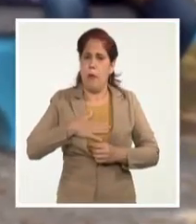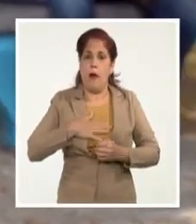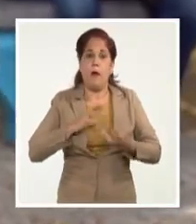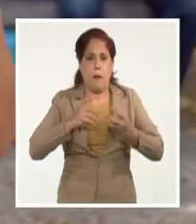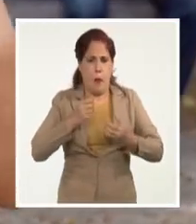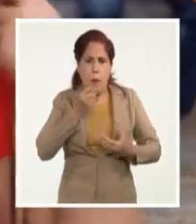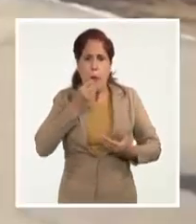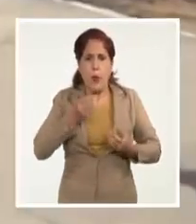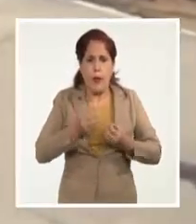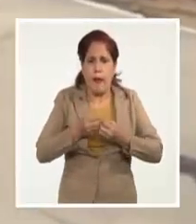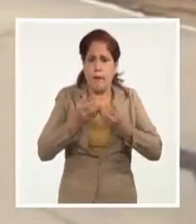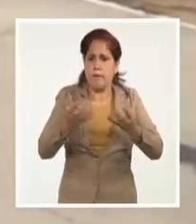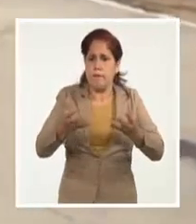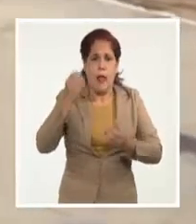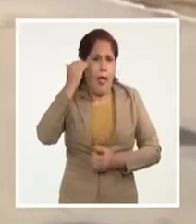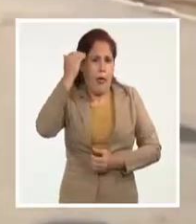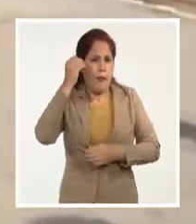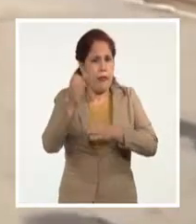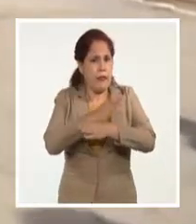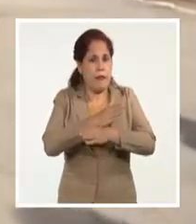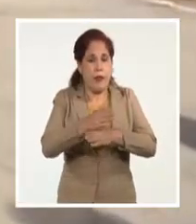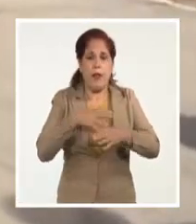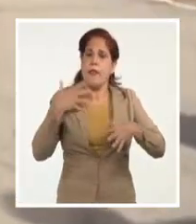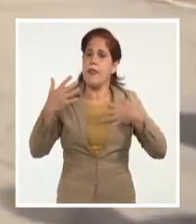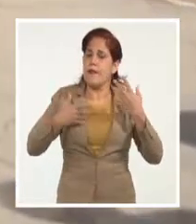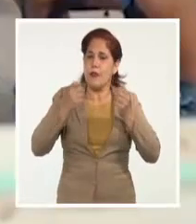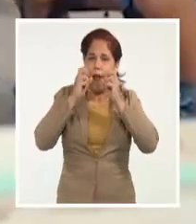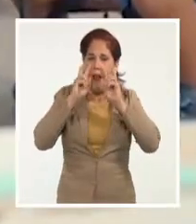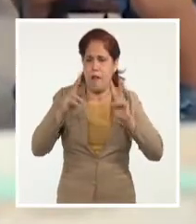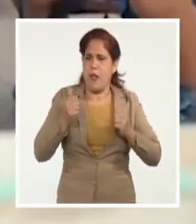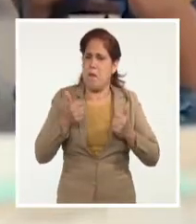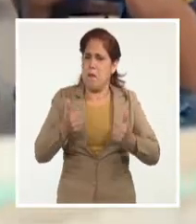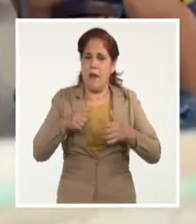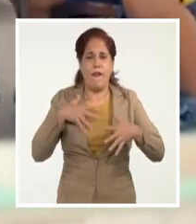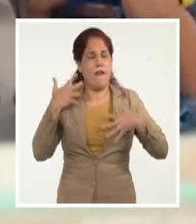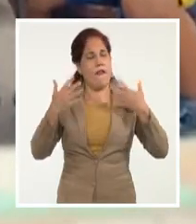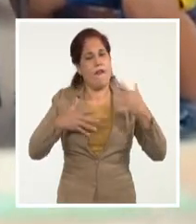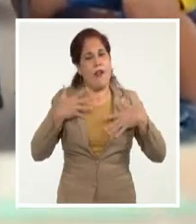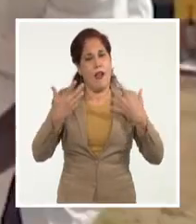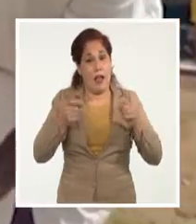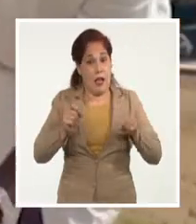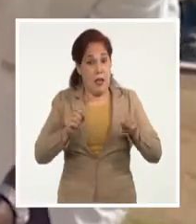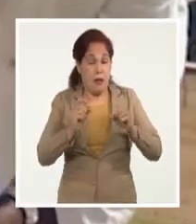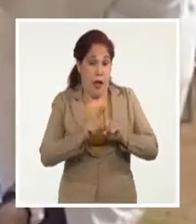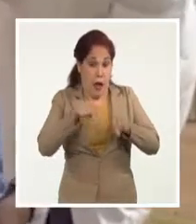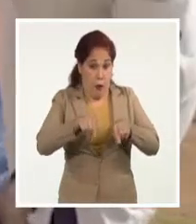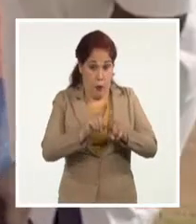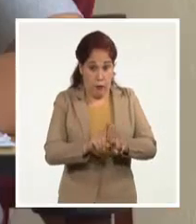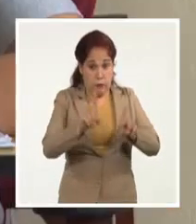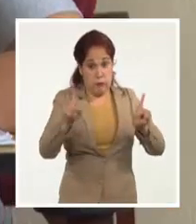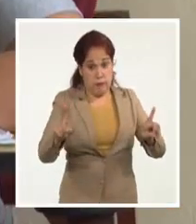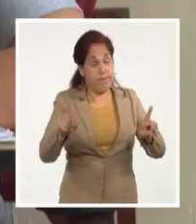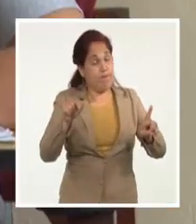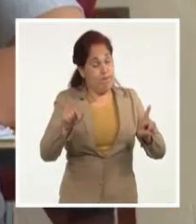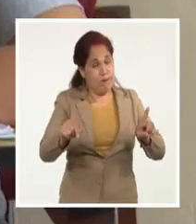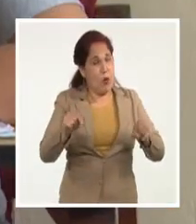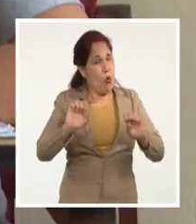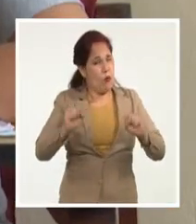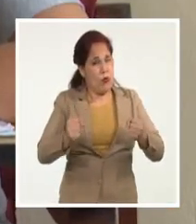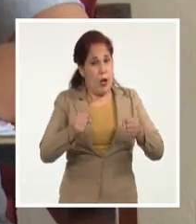y capacidades así como el disfrute de una vida plena y feliz en tiempos de distanciamiento físico en el que centros